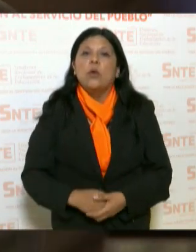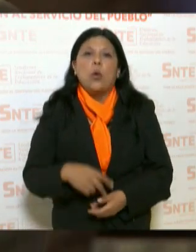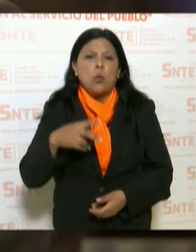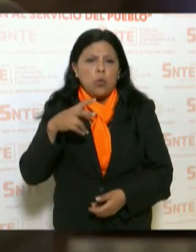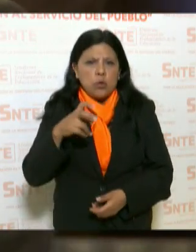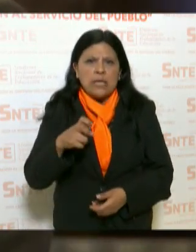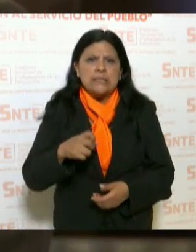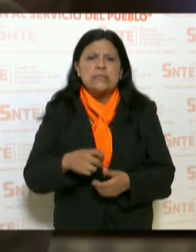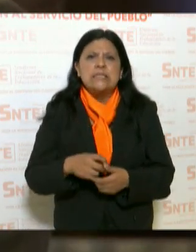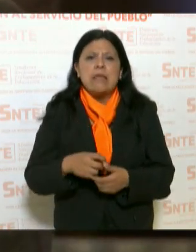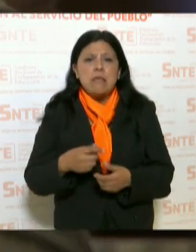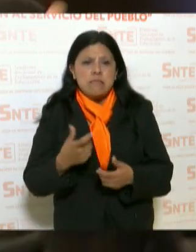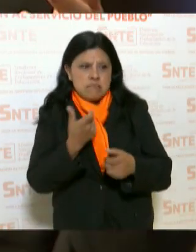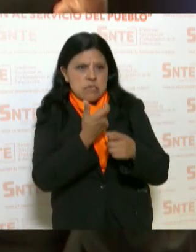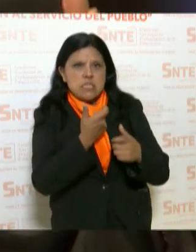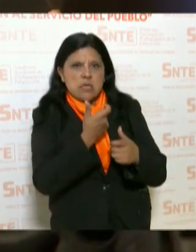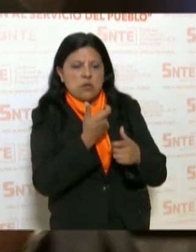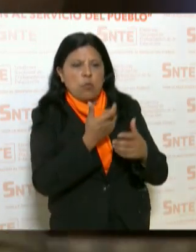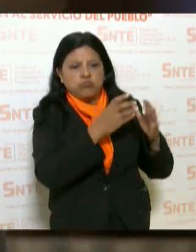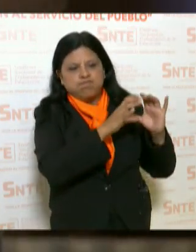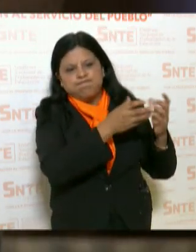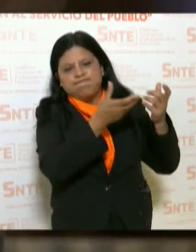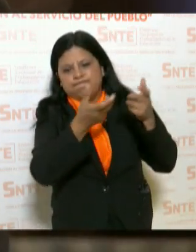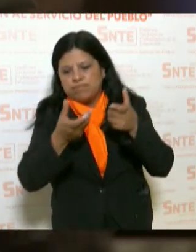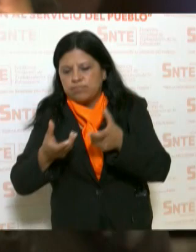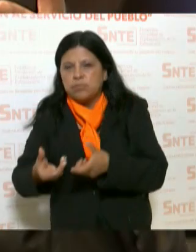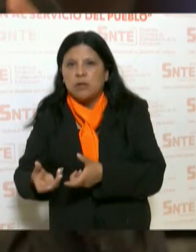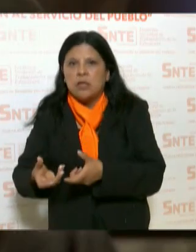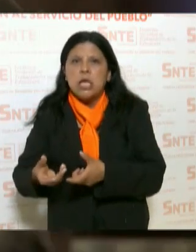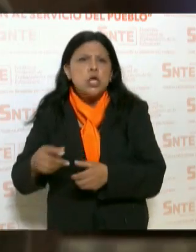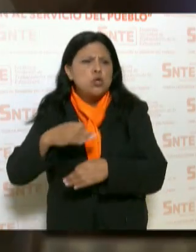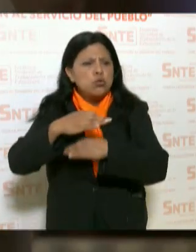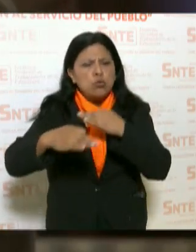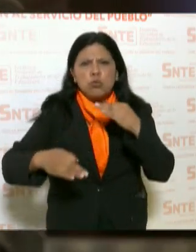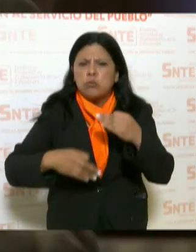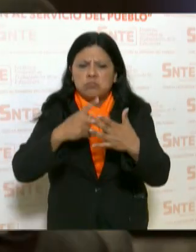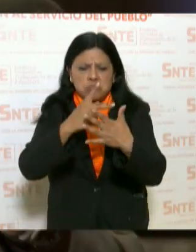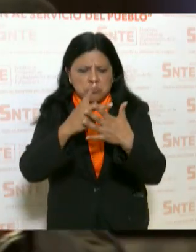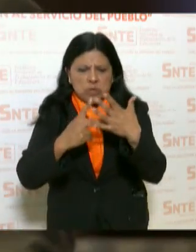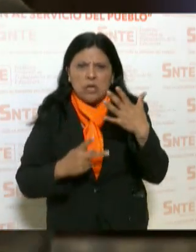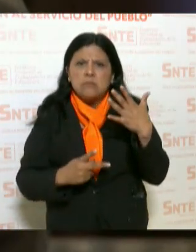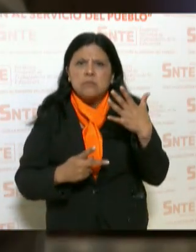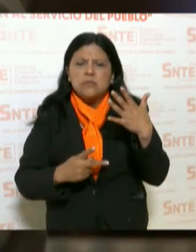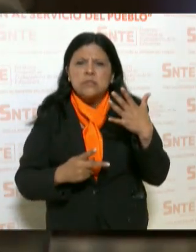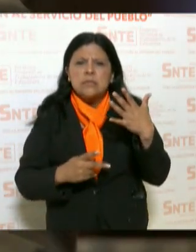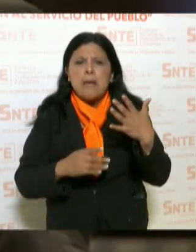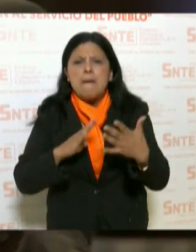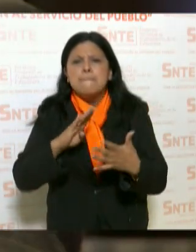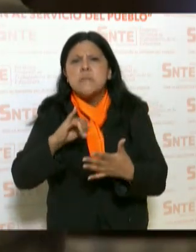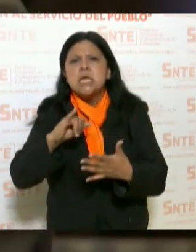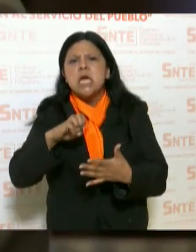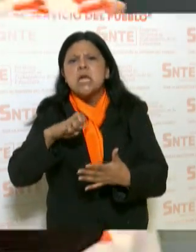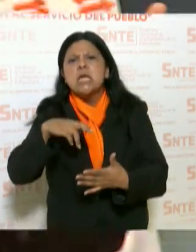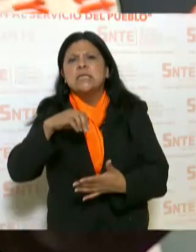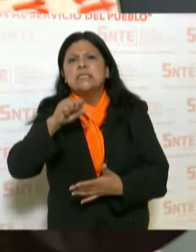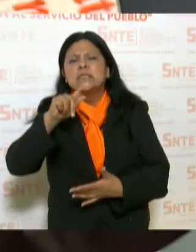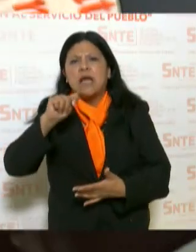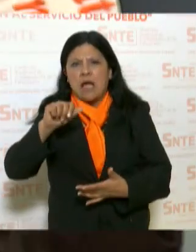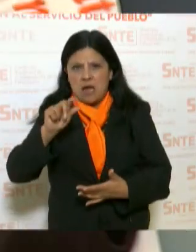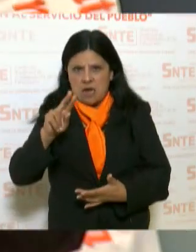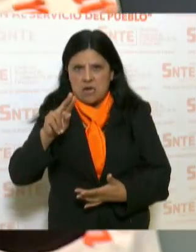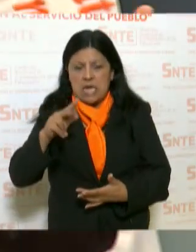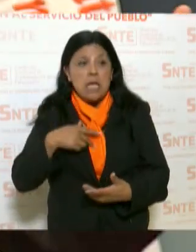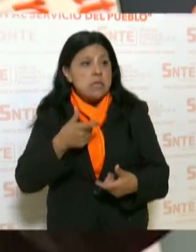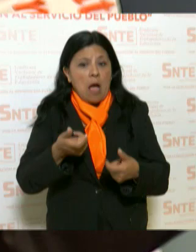remesas y con todo el programa de bienestar que le está llegando de manera directa